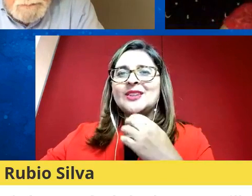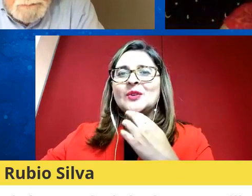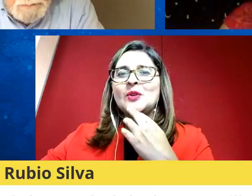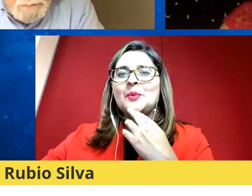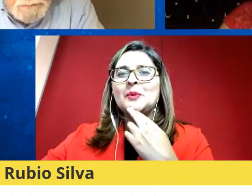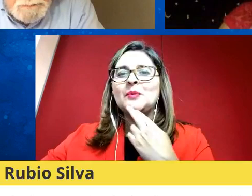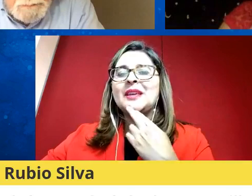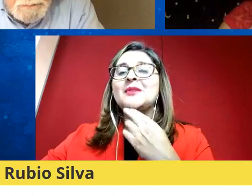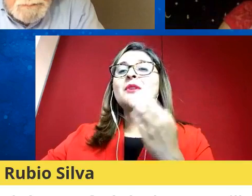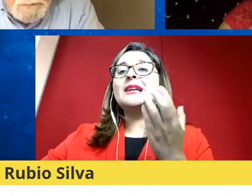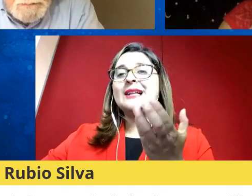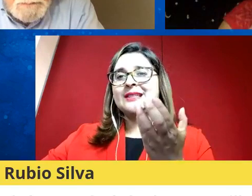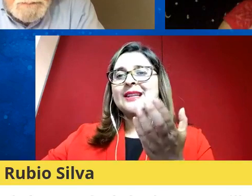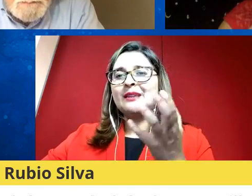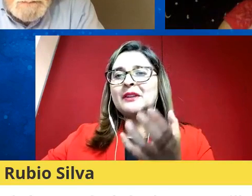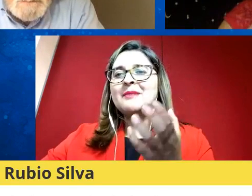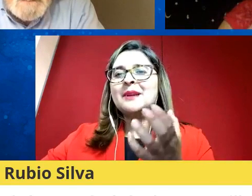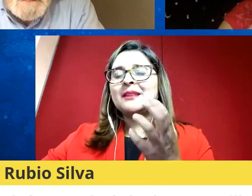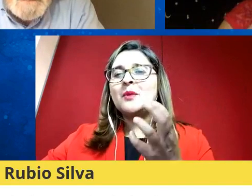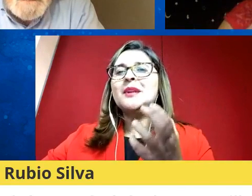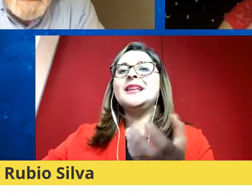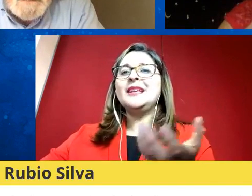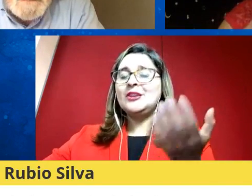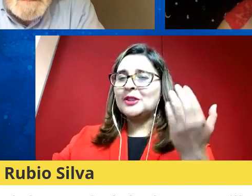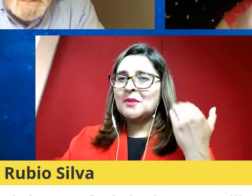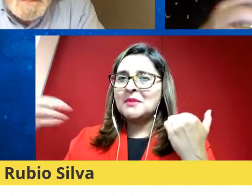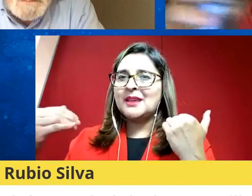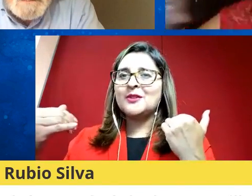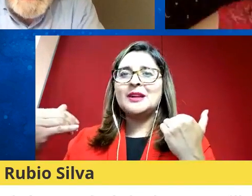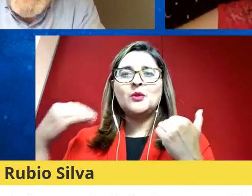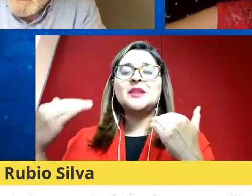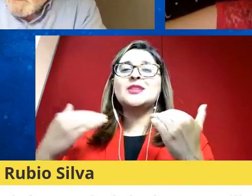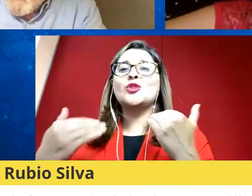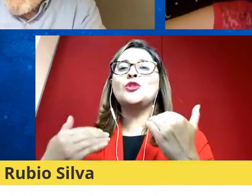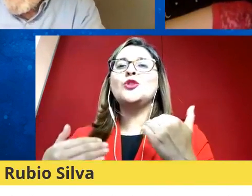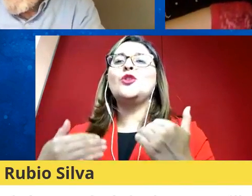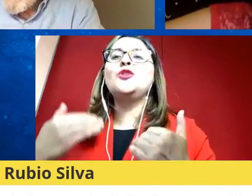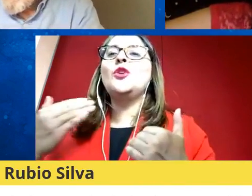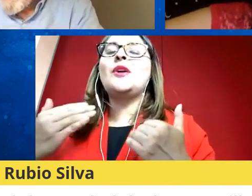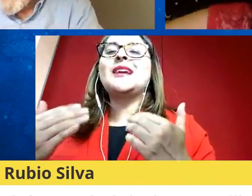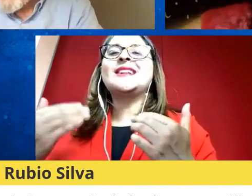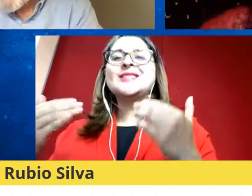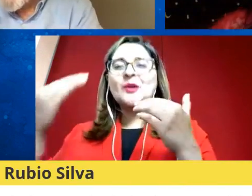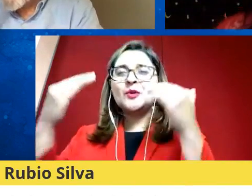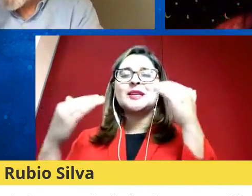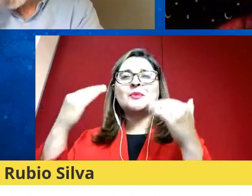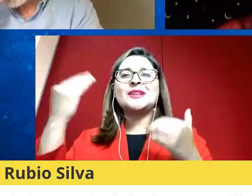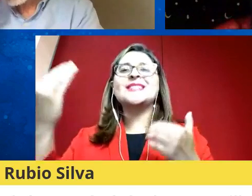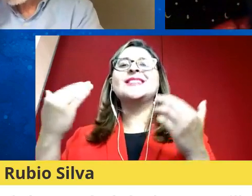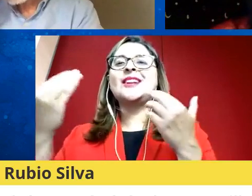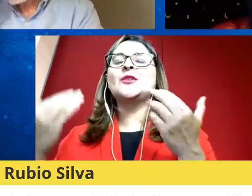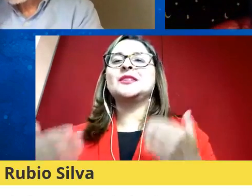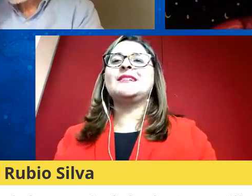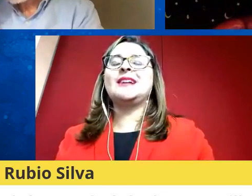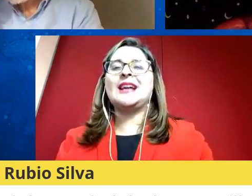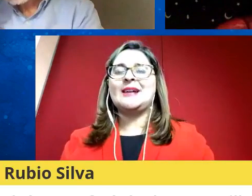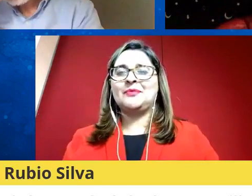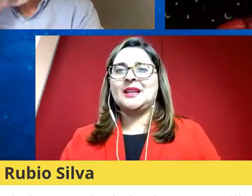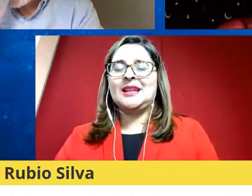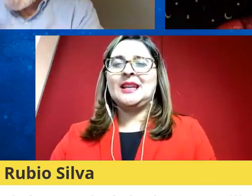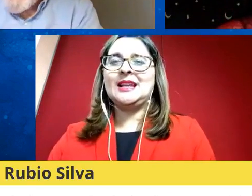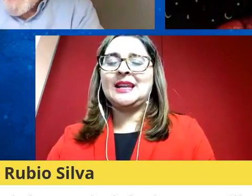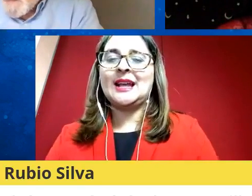nos está siguiendo, nos pregunta a qué volcán se refería en particular, y yo también me quedé con la duda si solo yo no lo había alcanzado a escuchar porque se